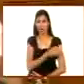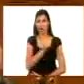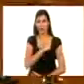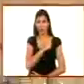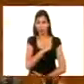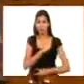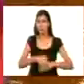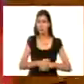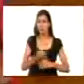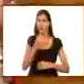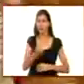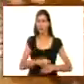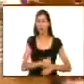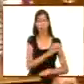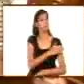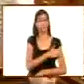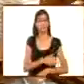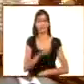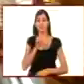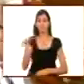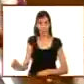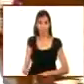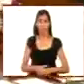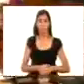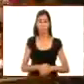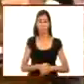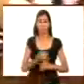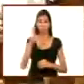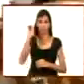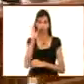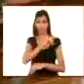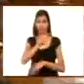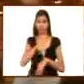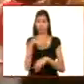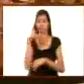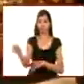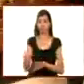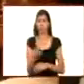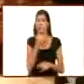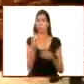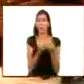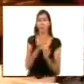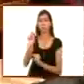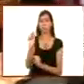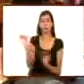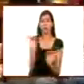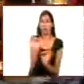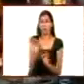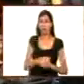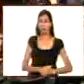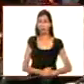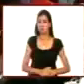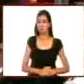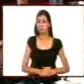Bello, anunció que la oposición se retiraría del hemiciclo, demostrando la carencia de argumentos políticos.